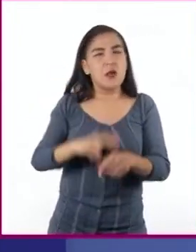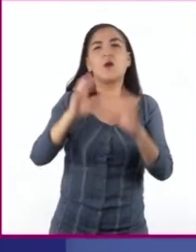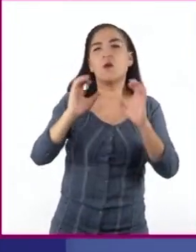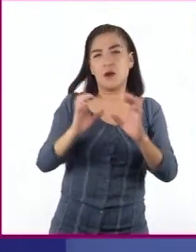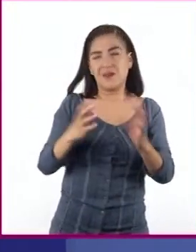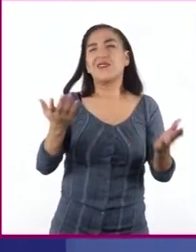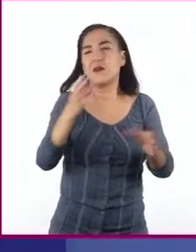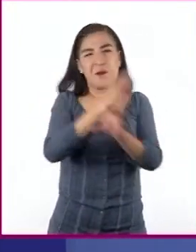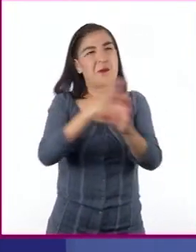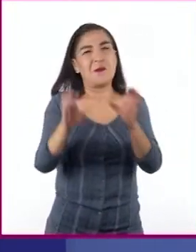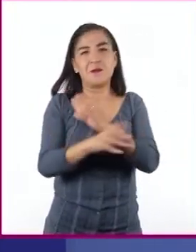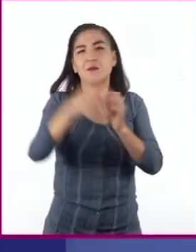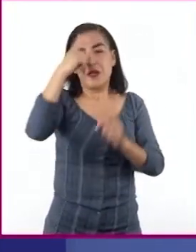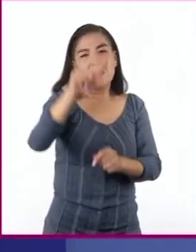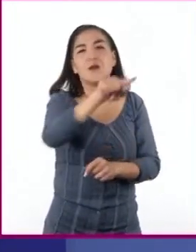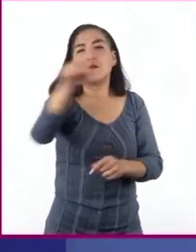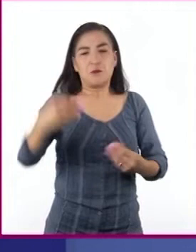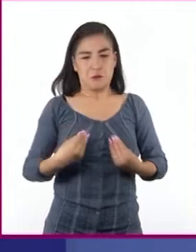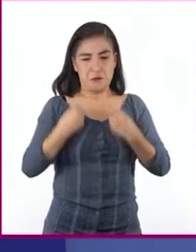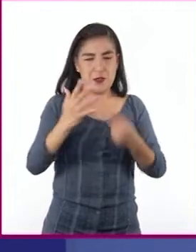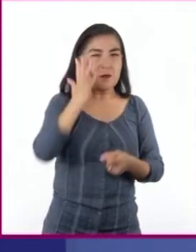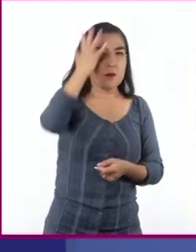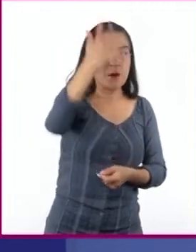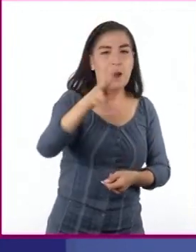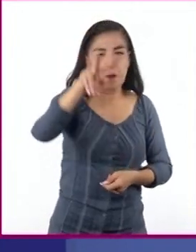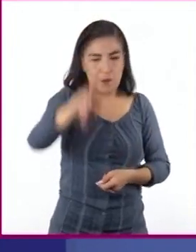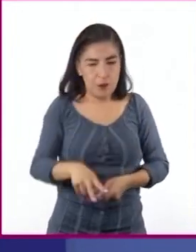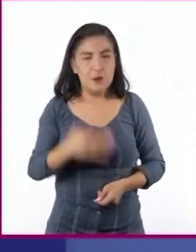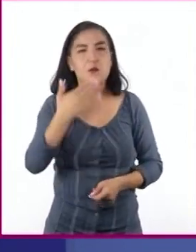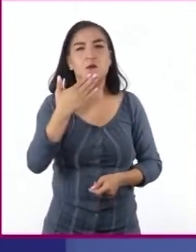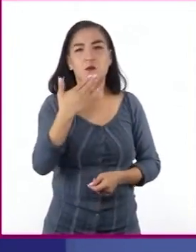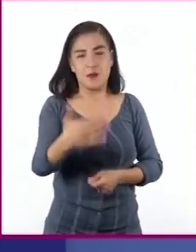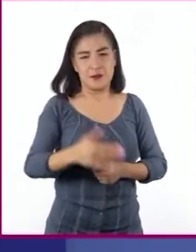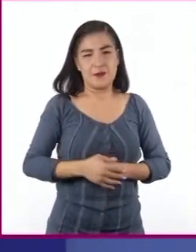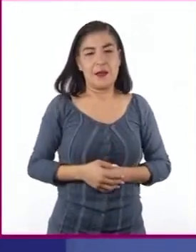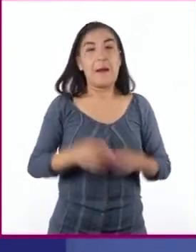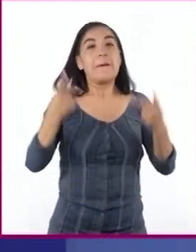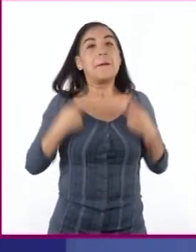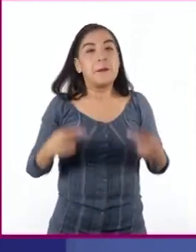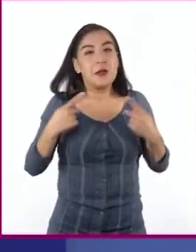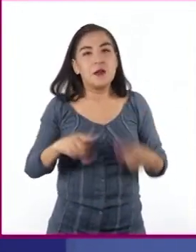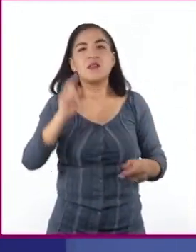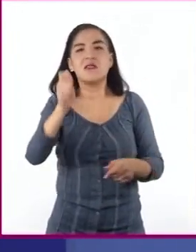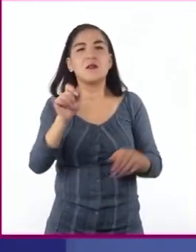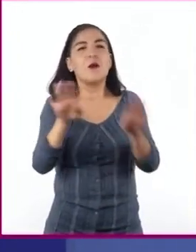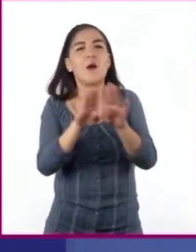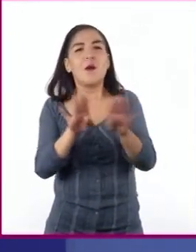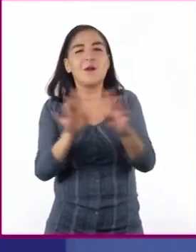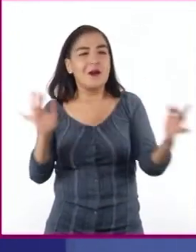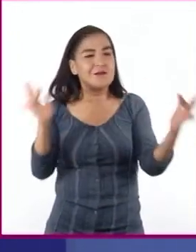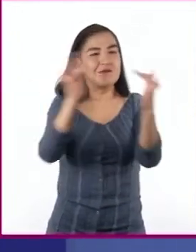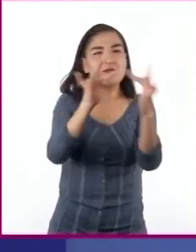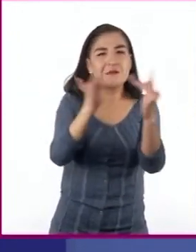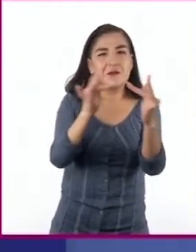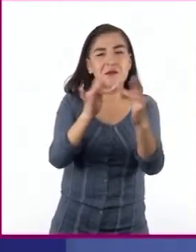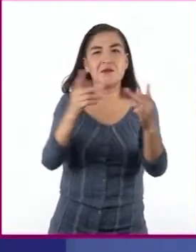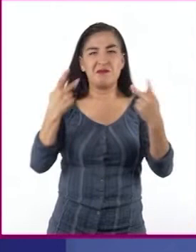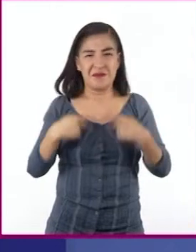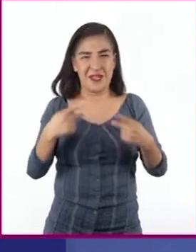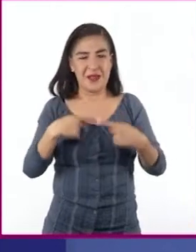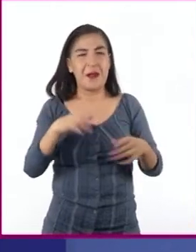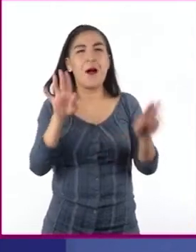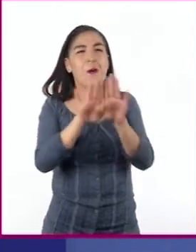aspiraciones reales, ser contactadas y contactados por personas que se dedican a actividades